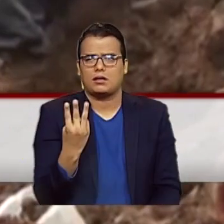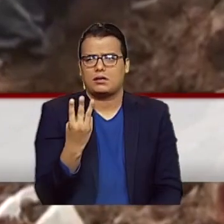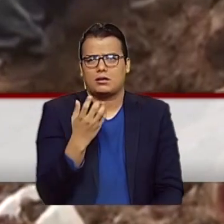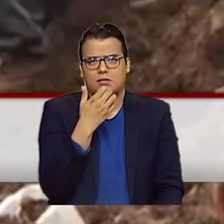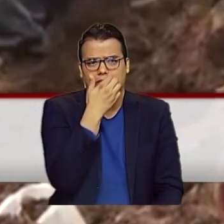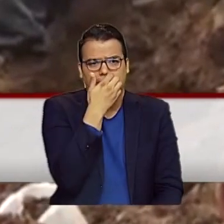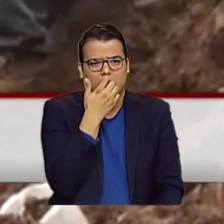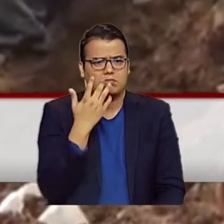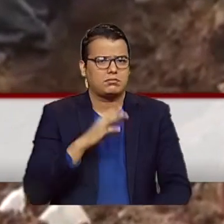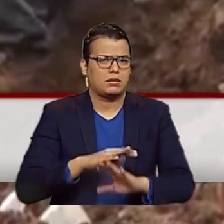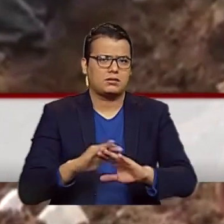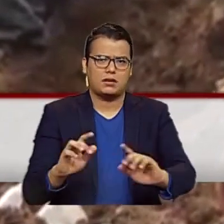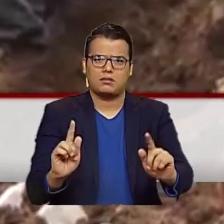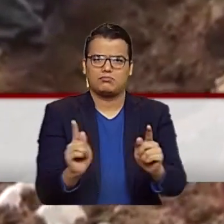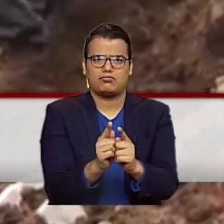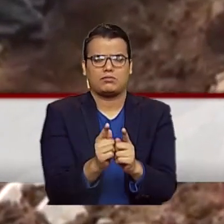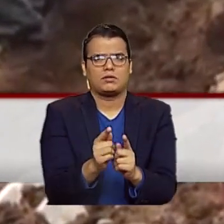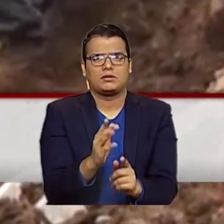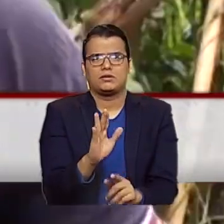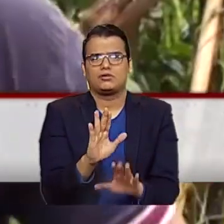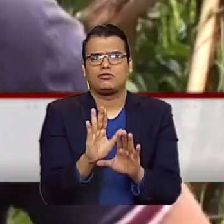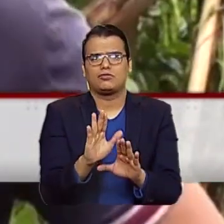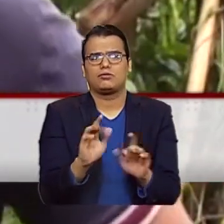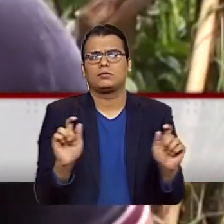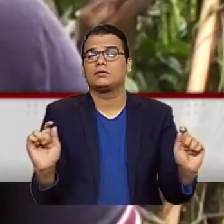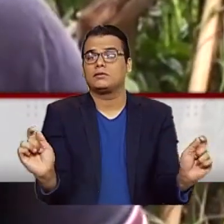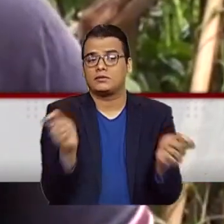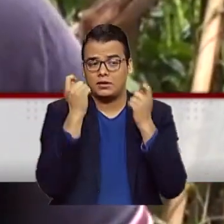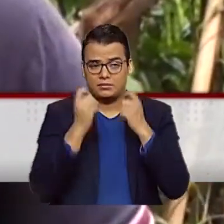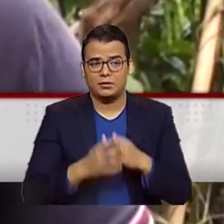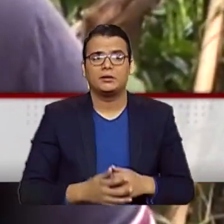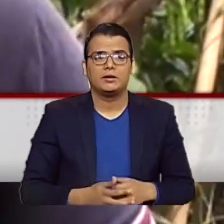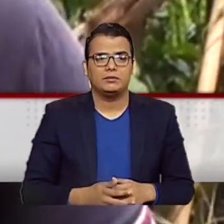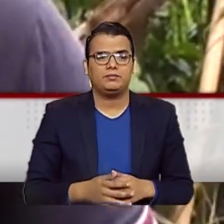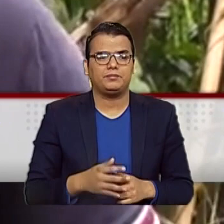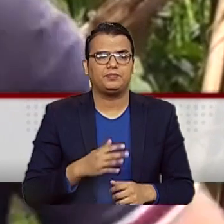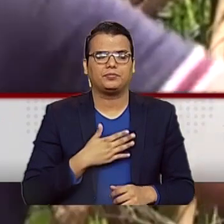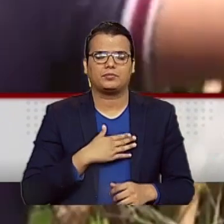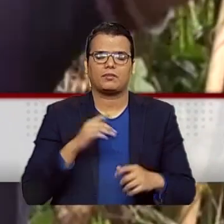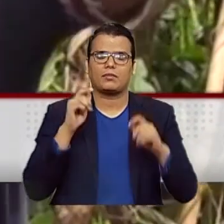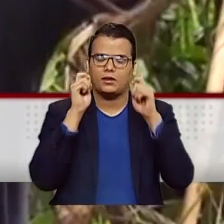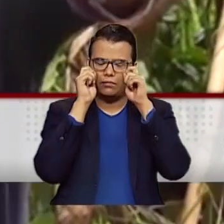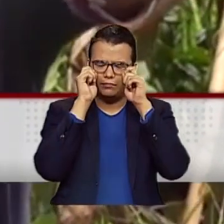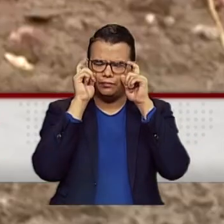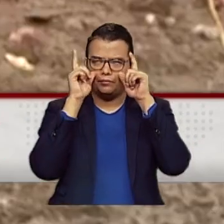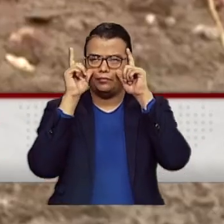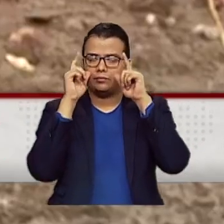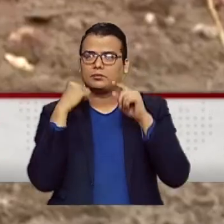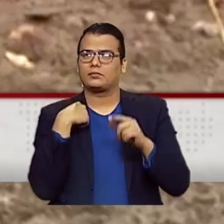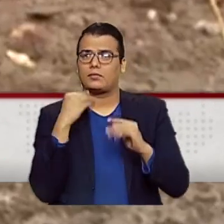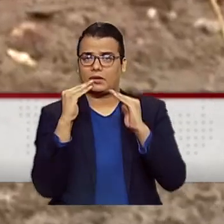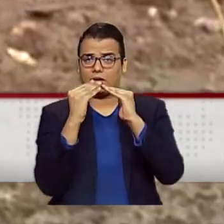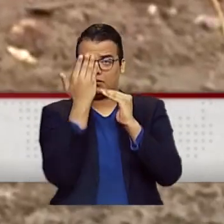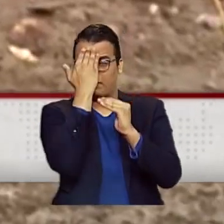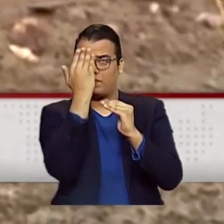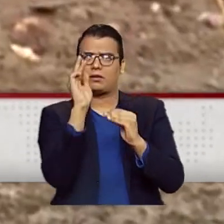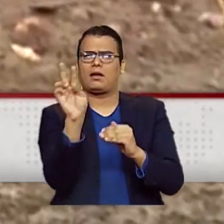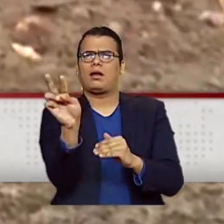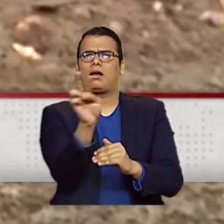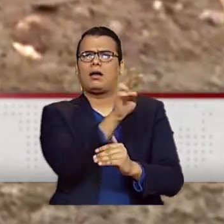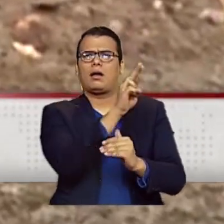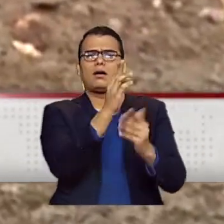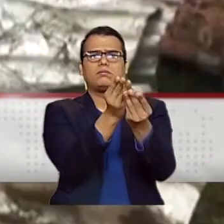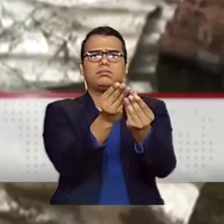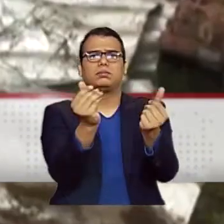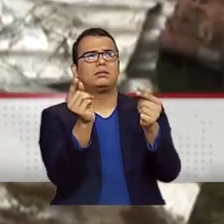sobrevivientes rescatados con vida de entre el lodo. Cuando yo me desperté fue que estaban, no miré las casas del frente y cuando una